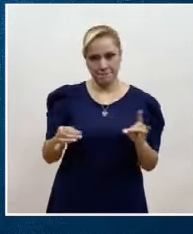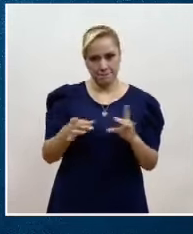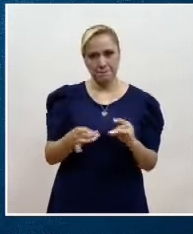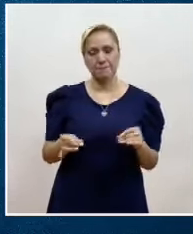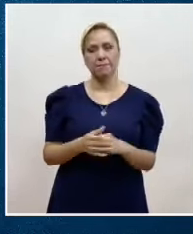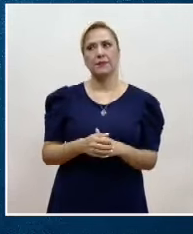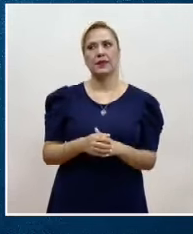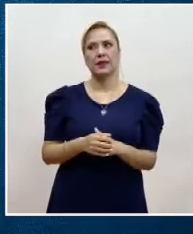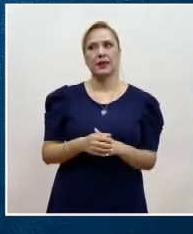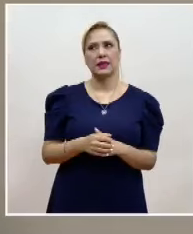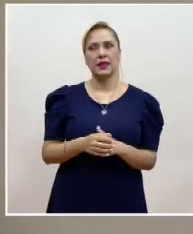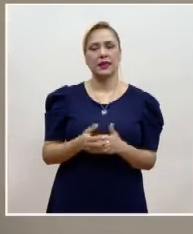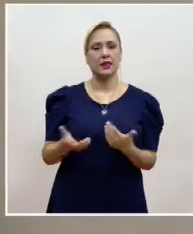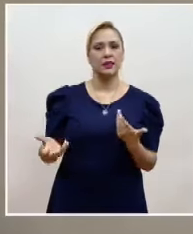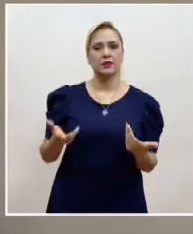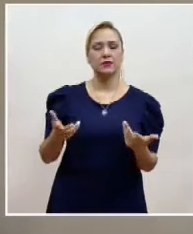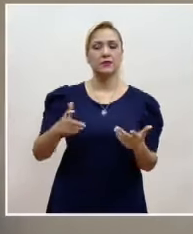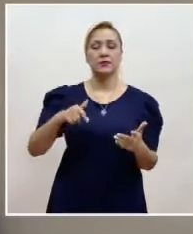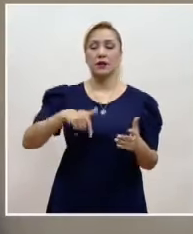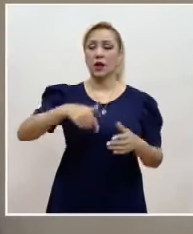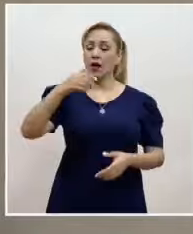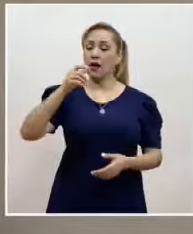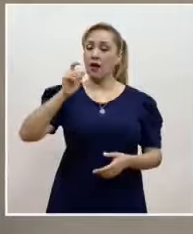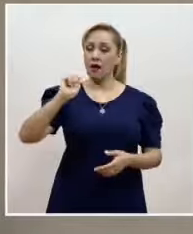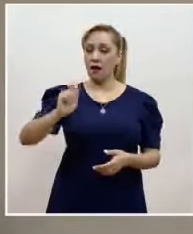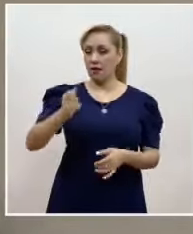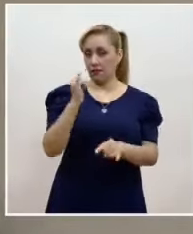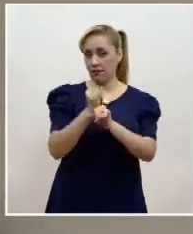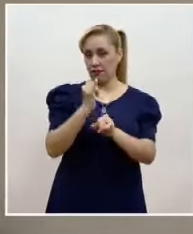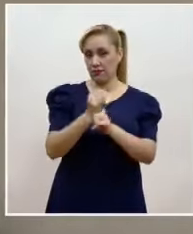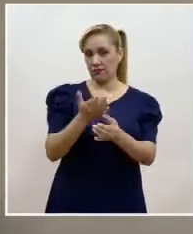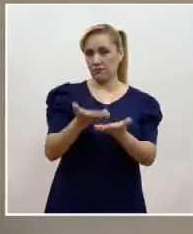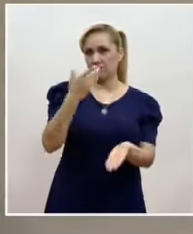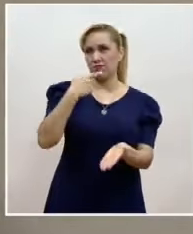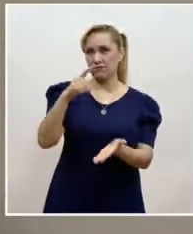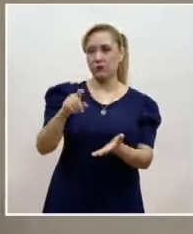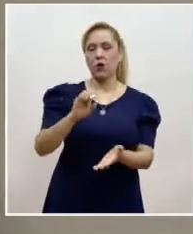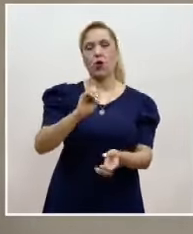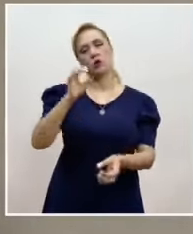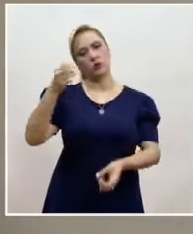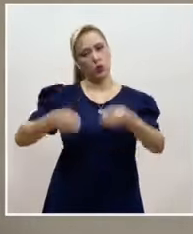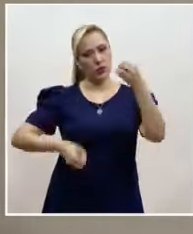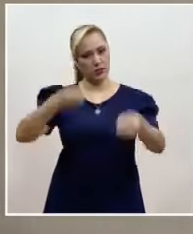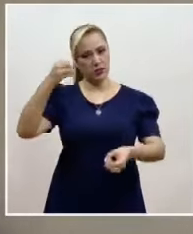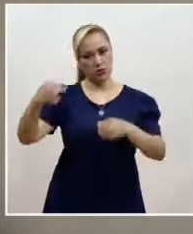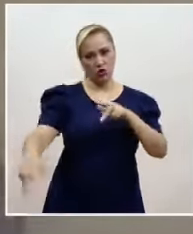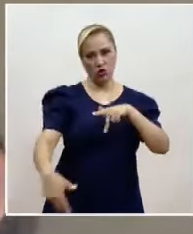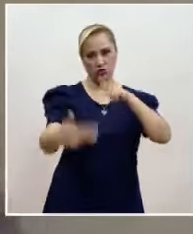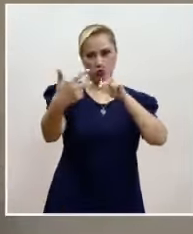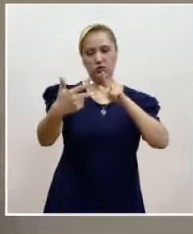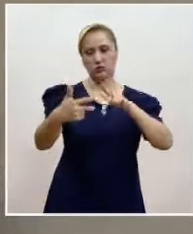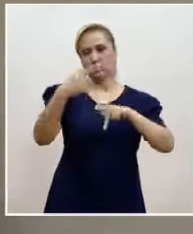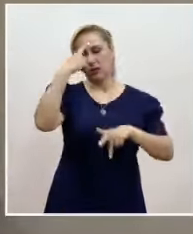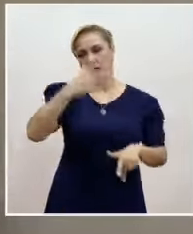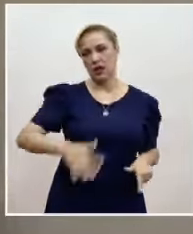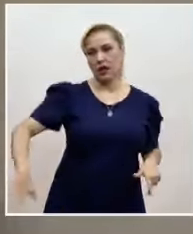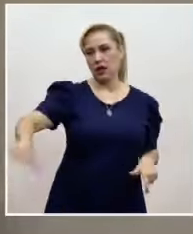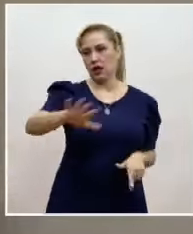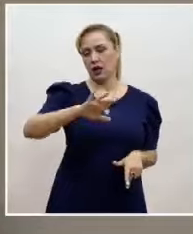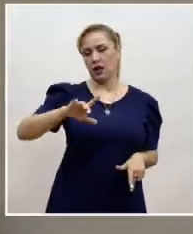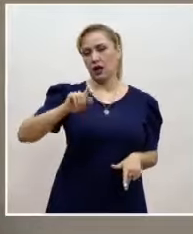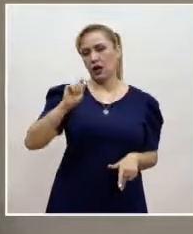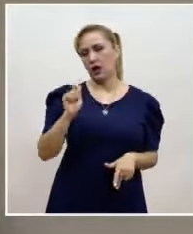porque es la justicia digital o digamos la implementación de tecnología en el servicio público de justicia, o sea,